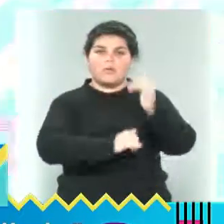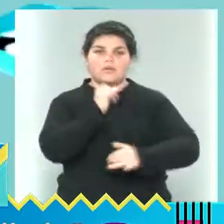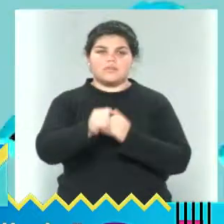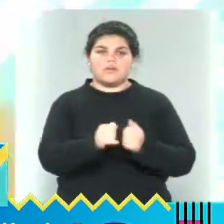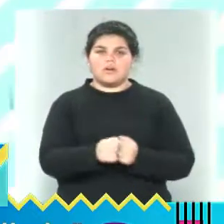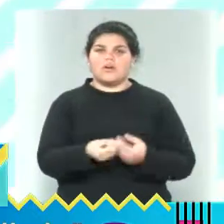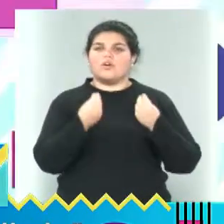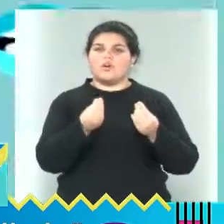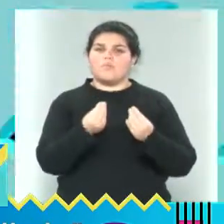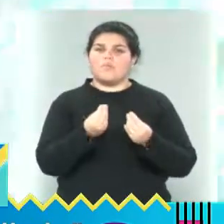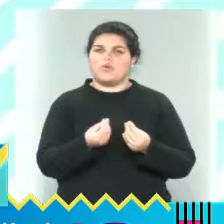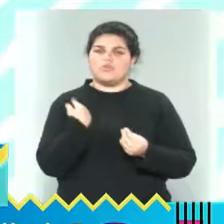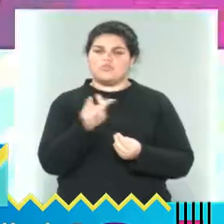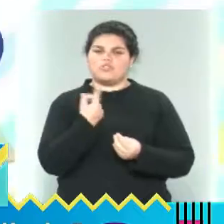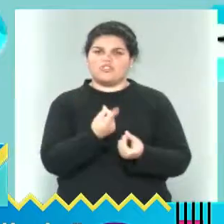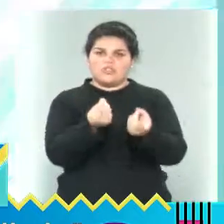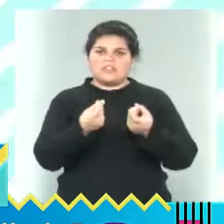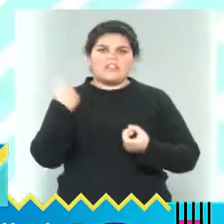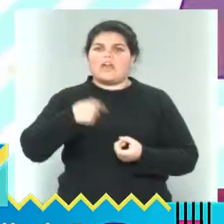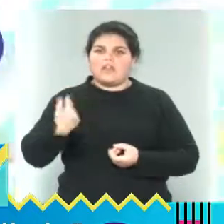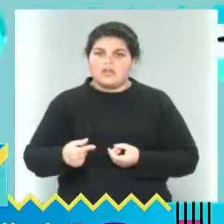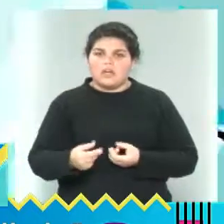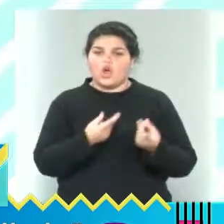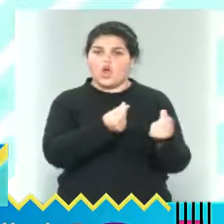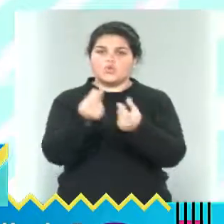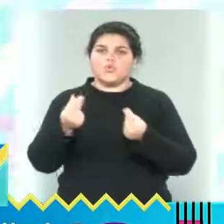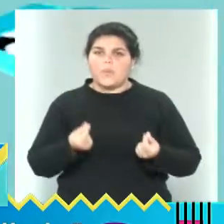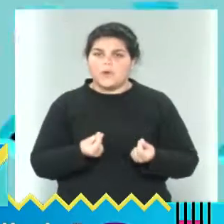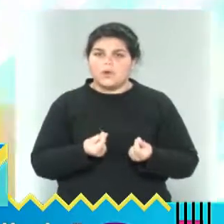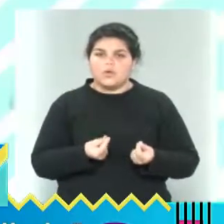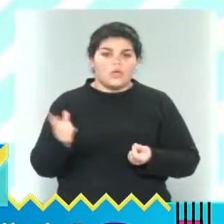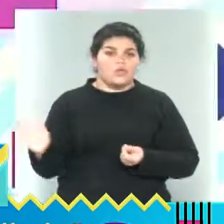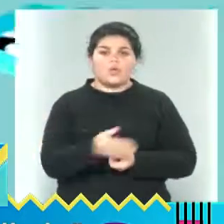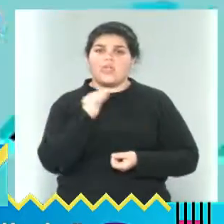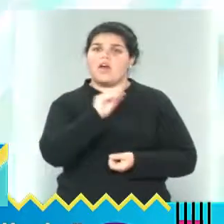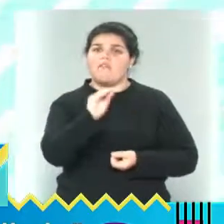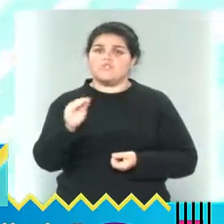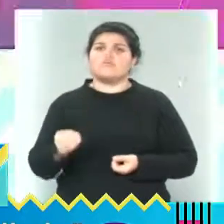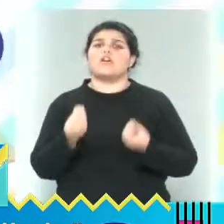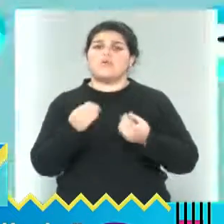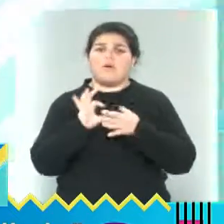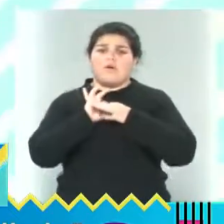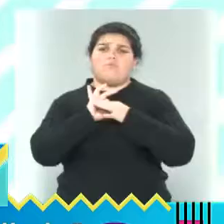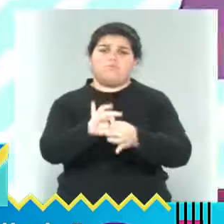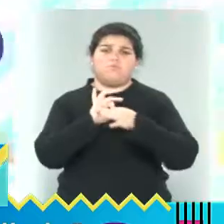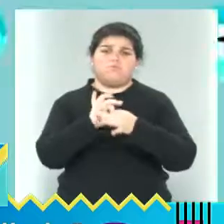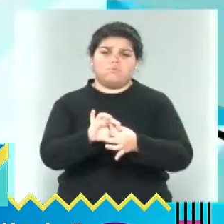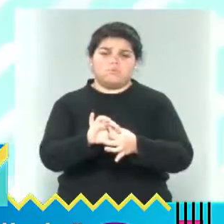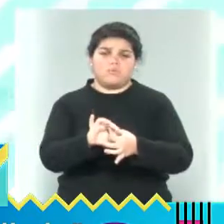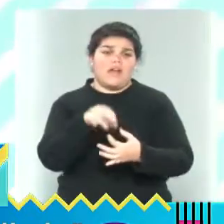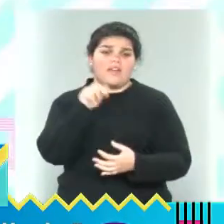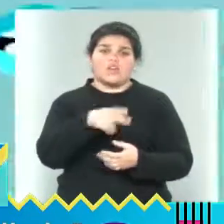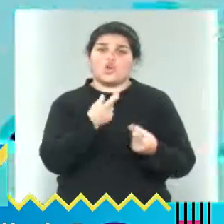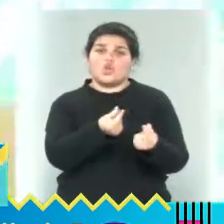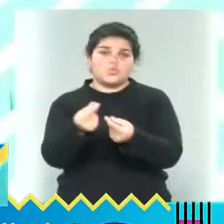que necesitamos como seres humanos, porque toda la generación de basura está fuertemente asociada al consumo. Y